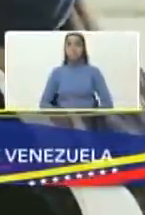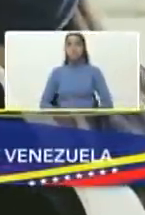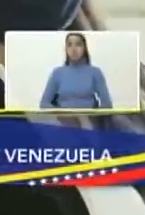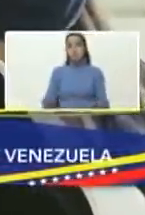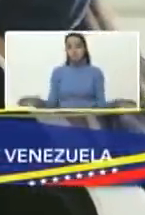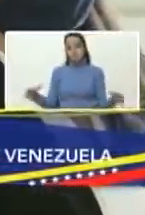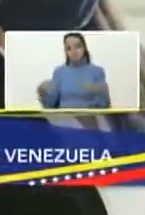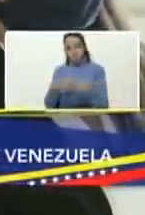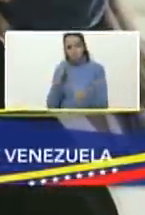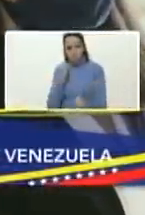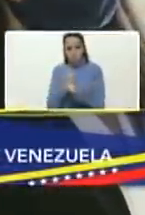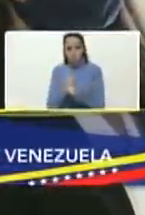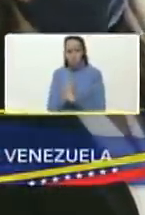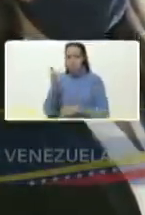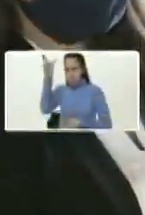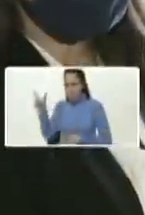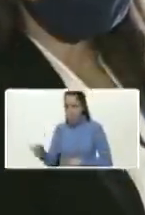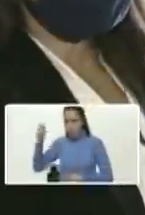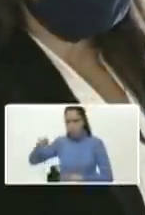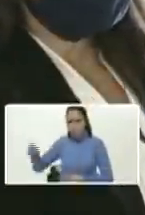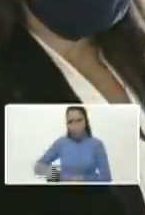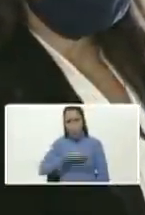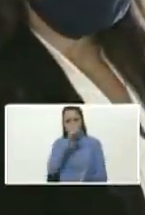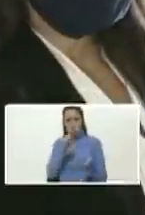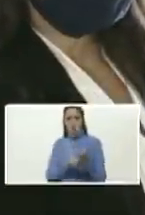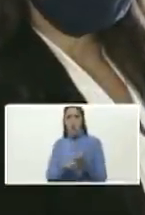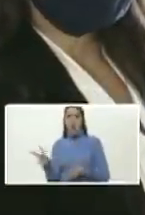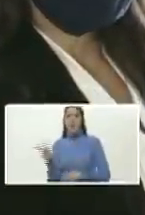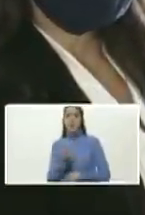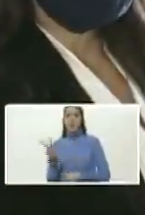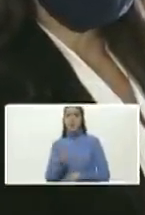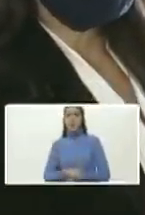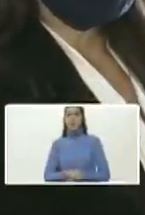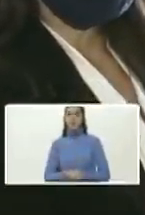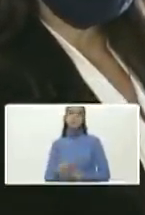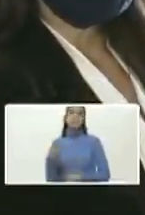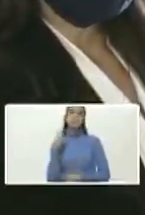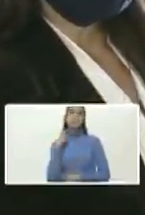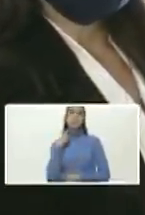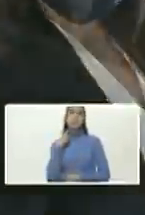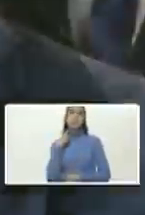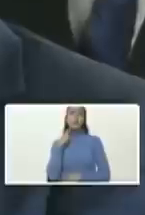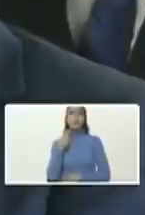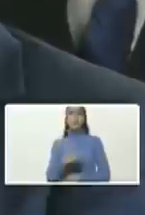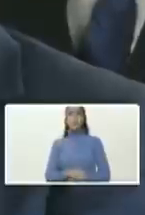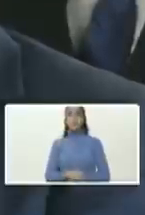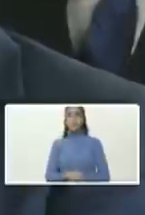Señor Fiscal General de la República, doctor Tarek William Saab.